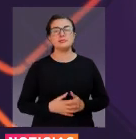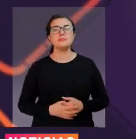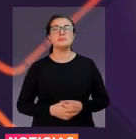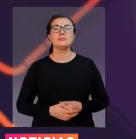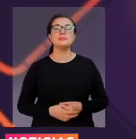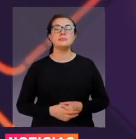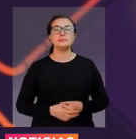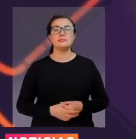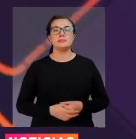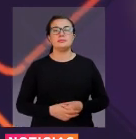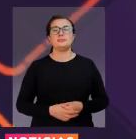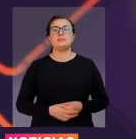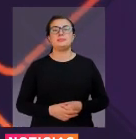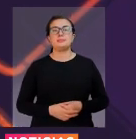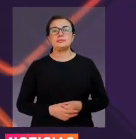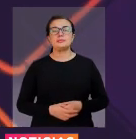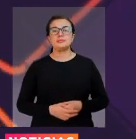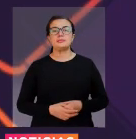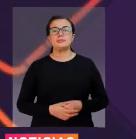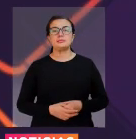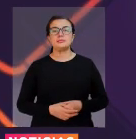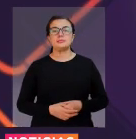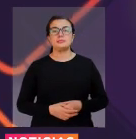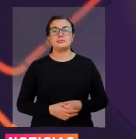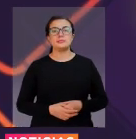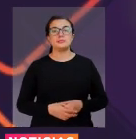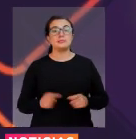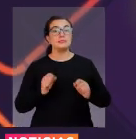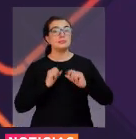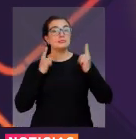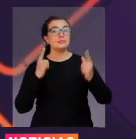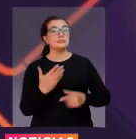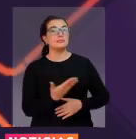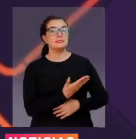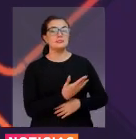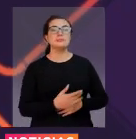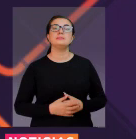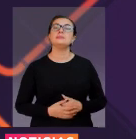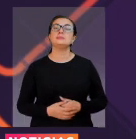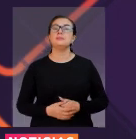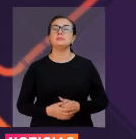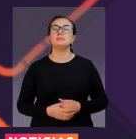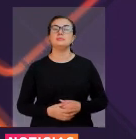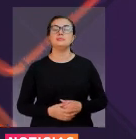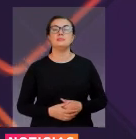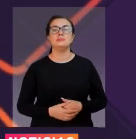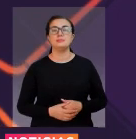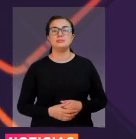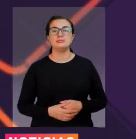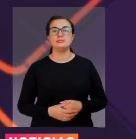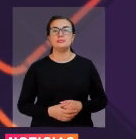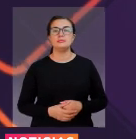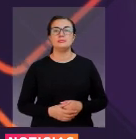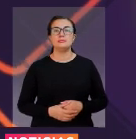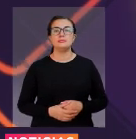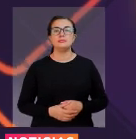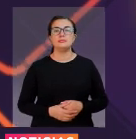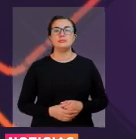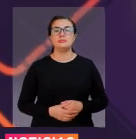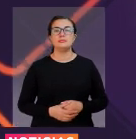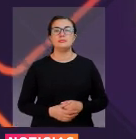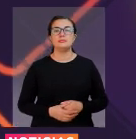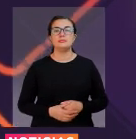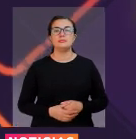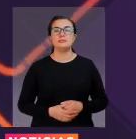Millán y San Francisco. En Engativá, en los barrios El Cortijo, Garcés Navas, La Estradita y